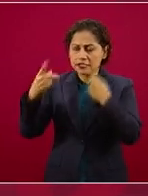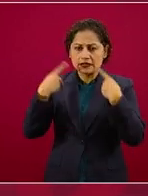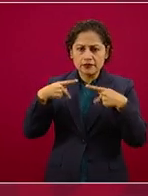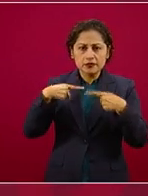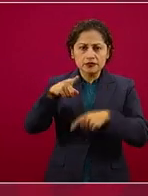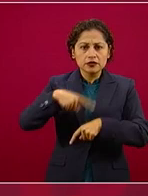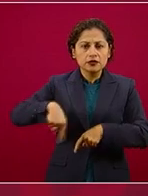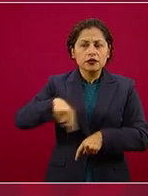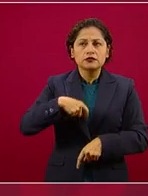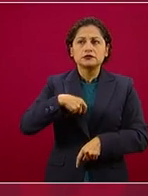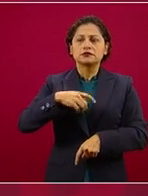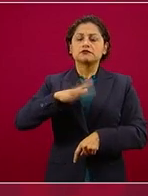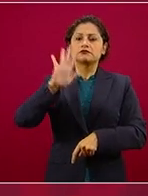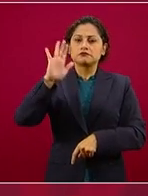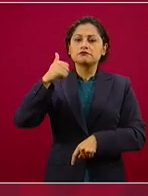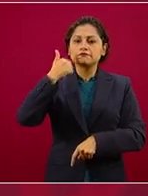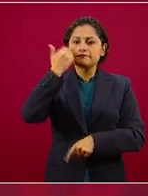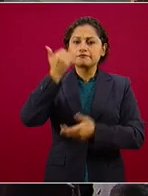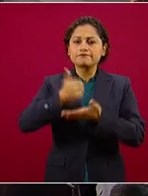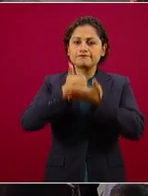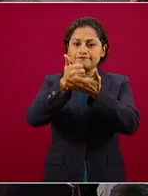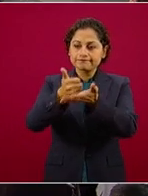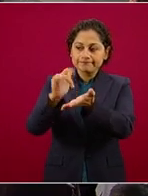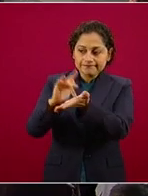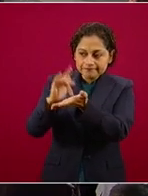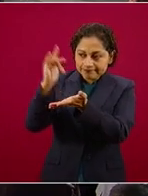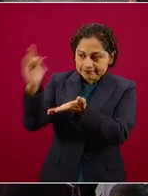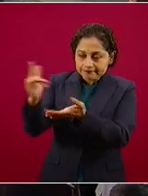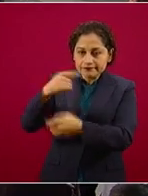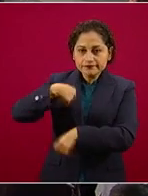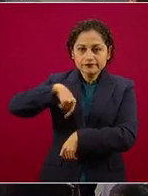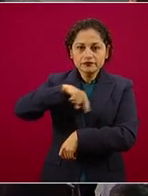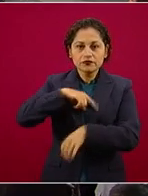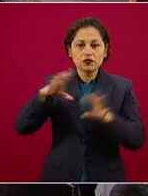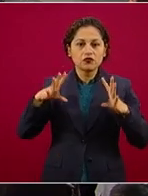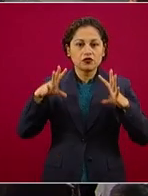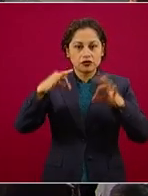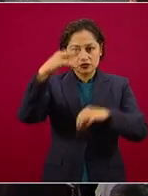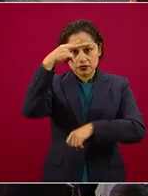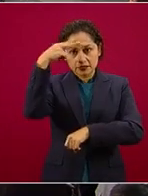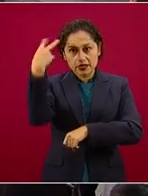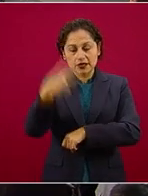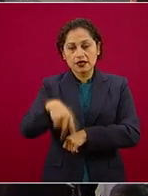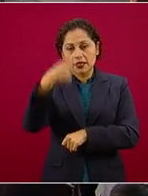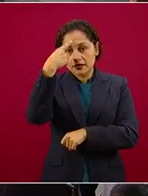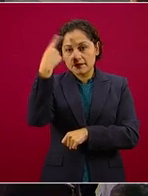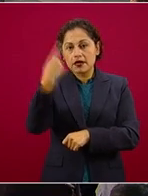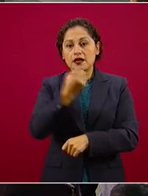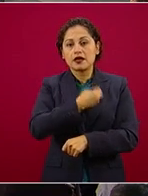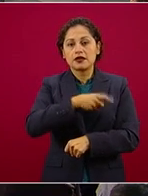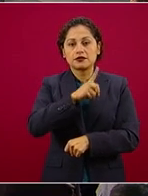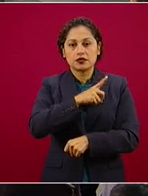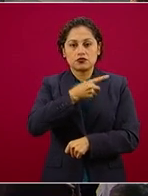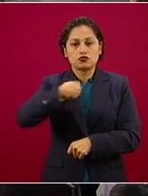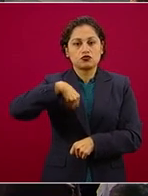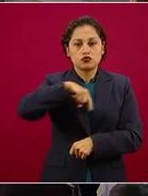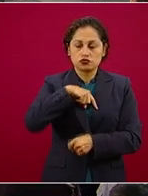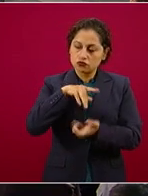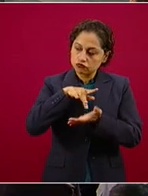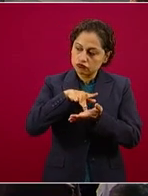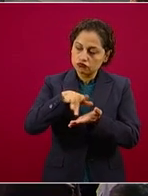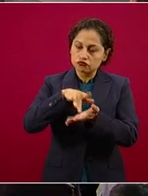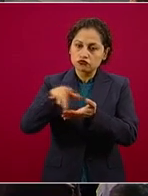espíritu de ayudar. Y muchísimas gracias. Nosotros en la Fundación Mexicana para la Salud seguiremos colaborando con todos ustedes, señor